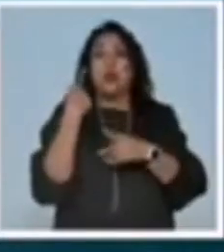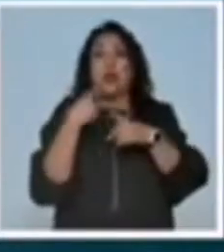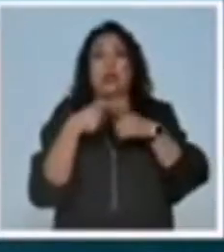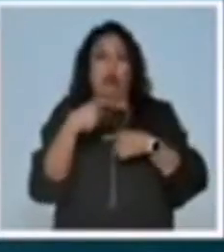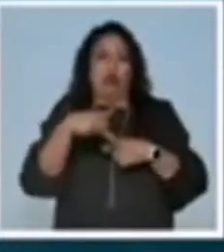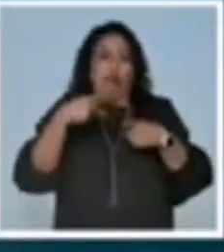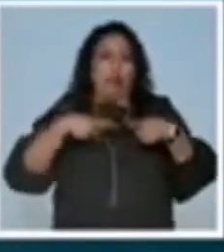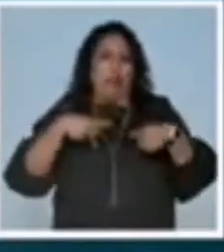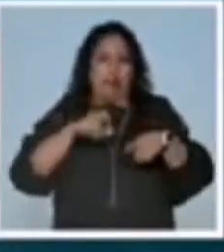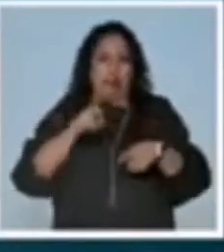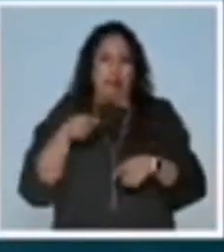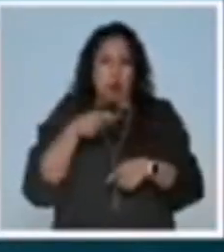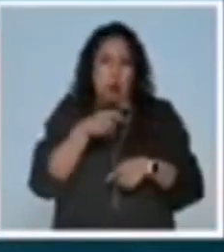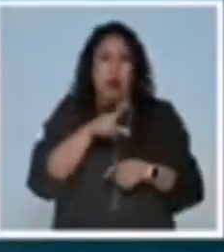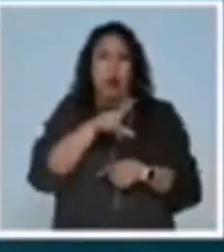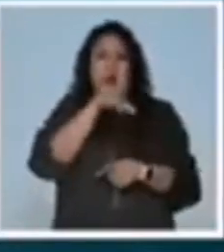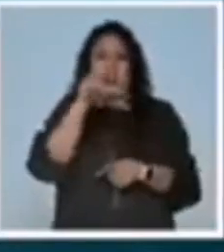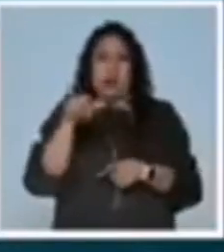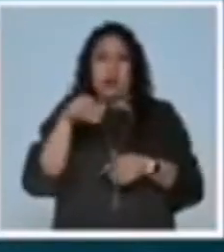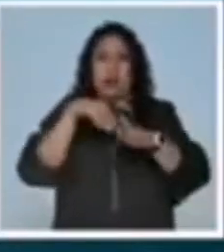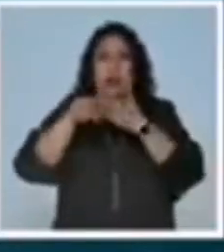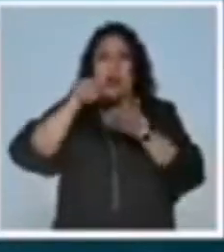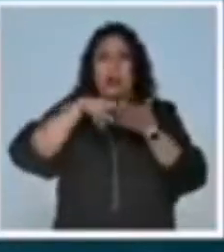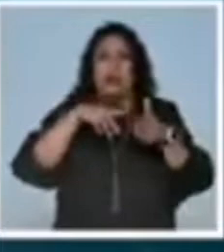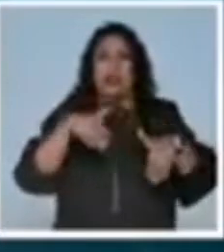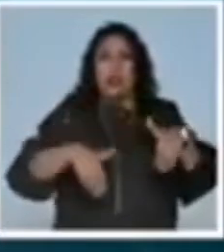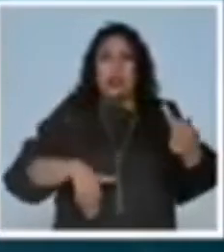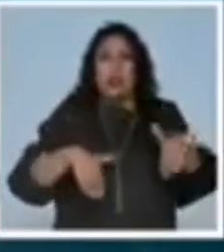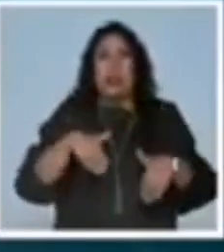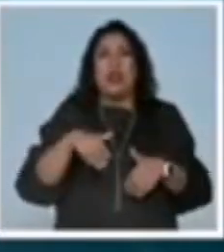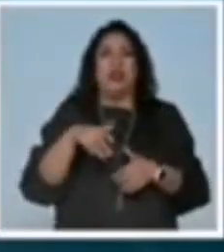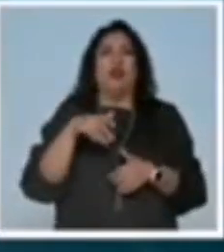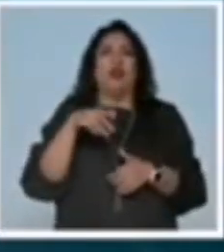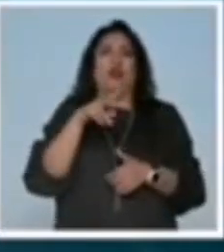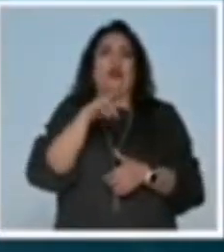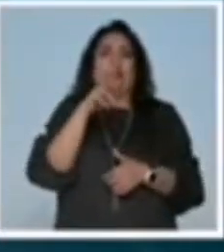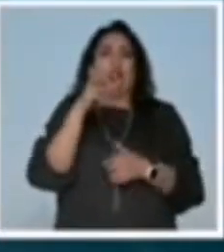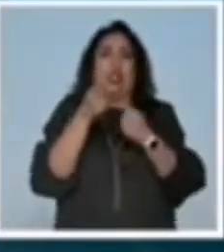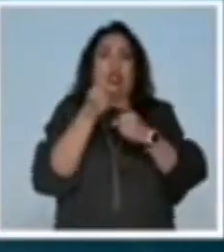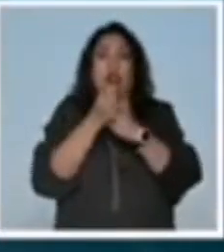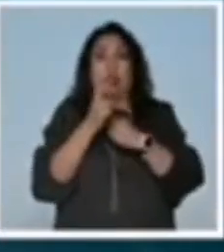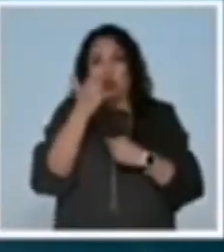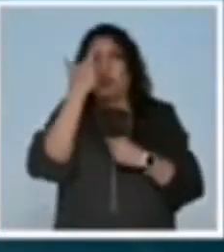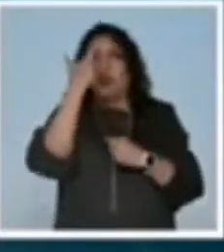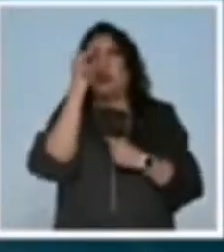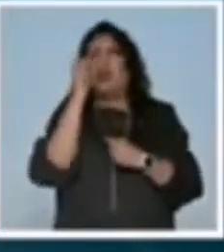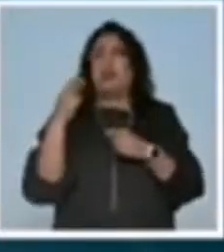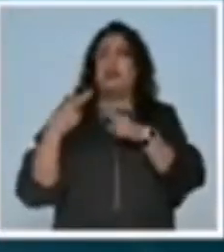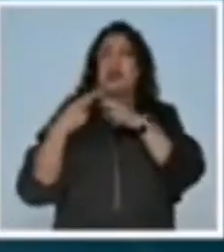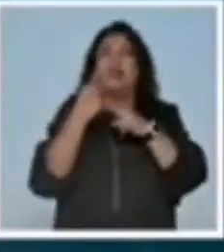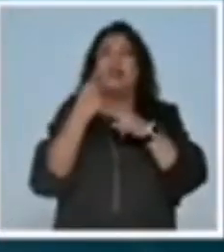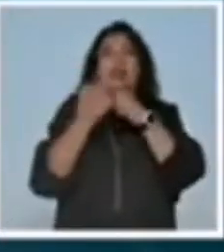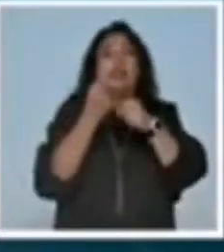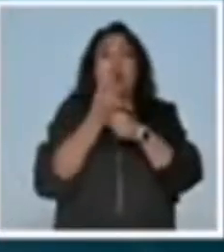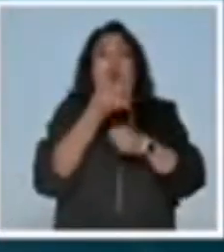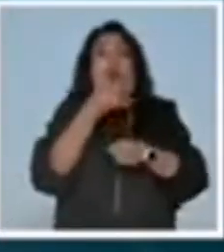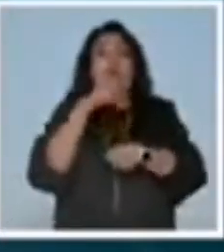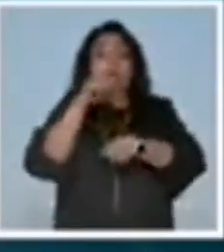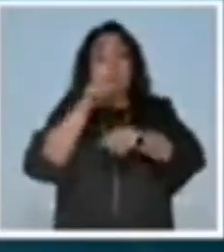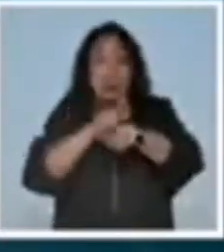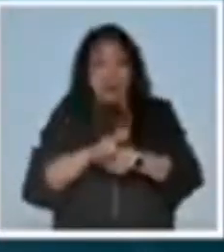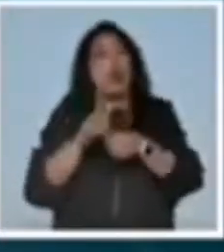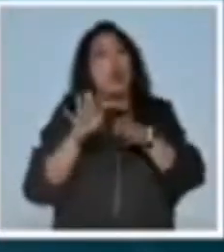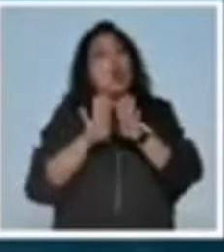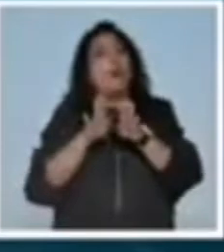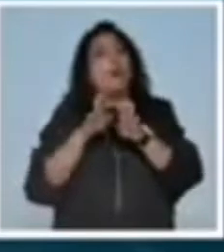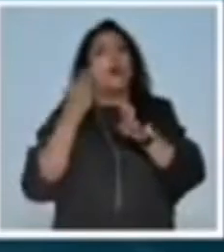de creadores locales. Posteriormente, en el interior del Teatro del Bicentenario, se recordó lo que han sido estos 25 años del festival